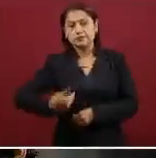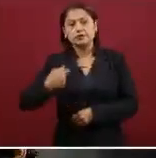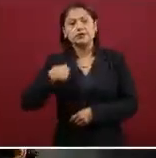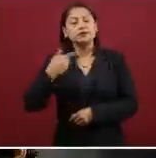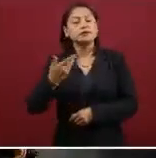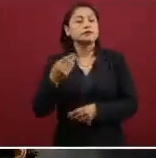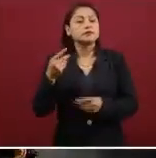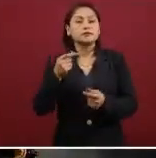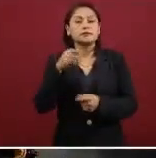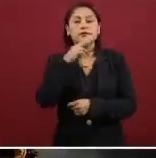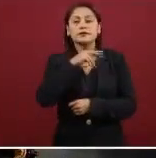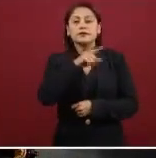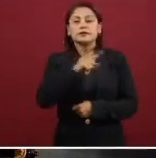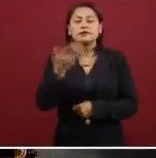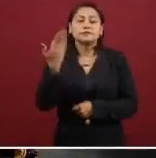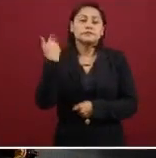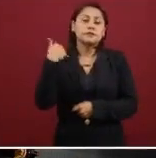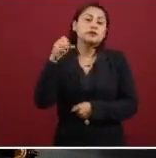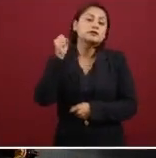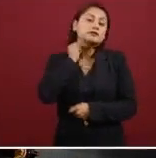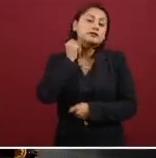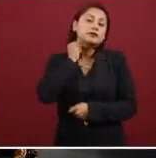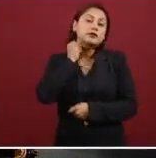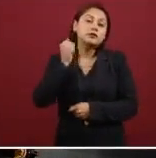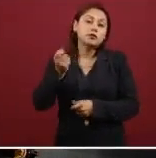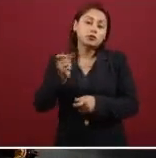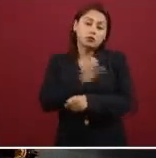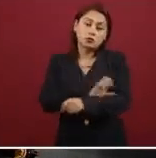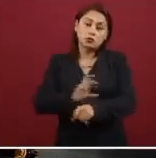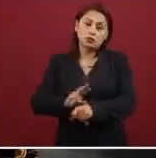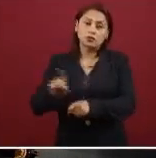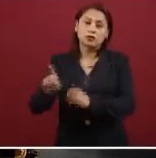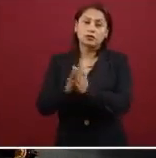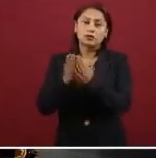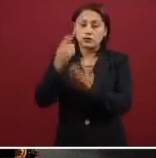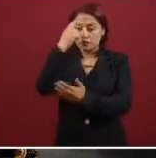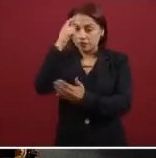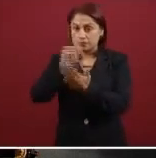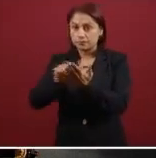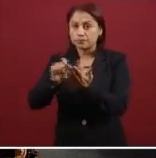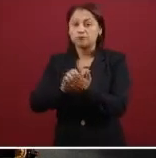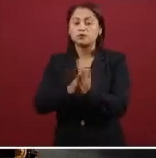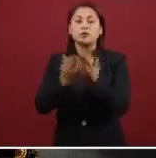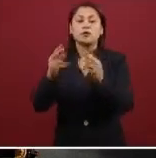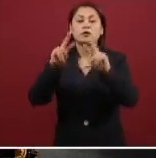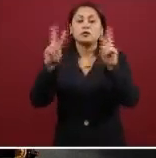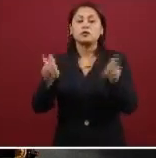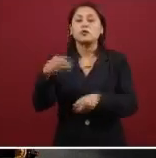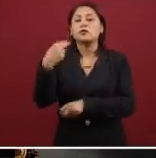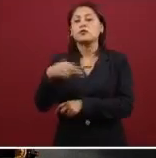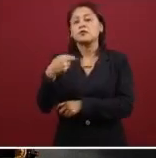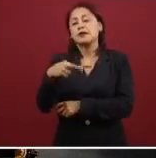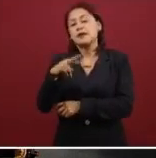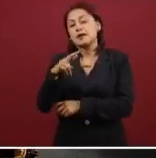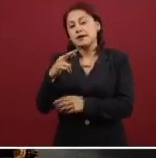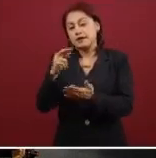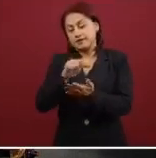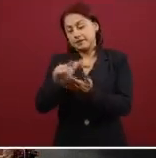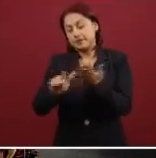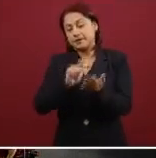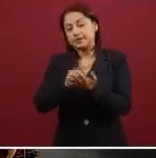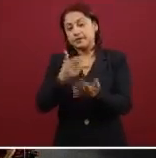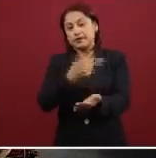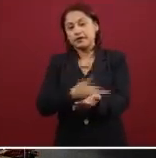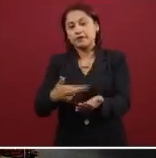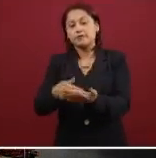presenta el coordinador de los senadores de Morena un libro, se llama Reforma al Sistema Financiero. En ese libro toca un tema que yo tenía mucho que